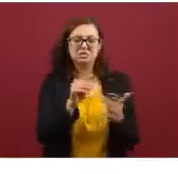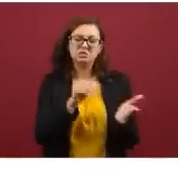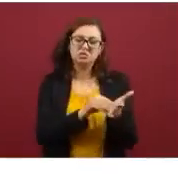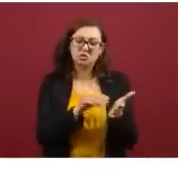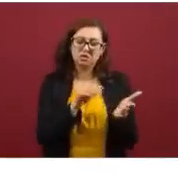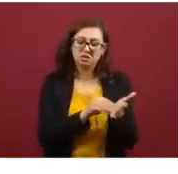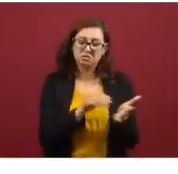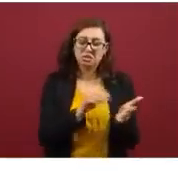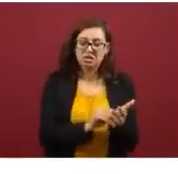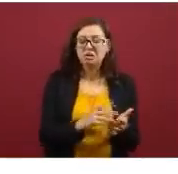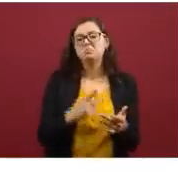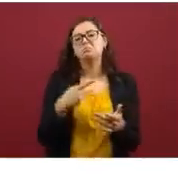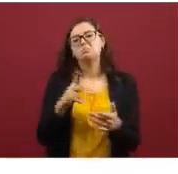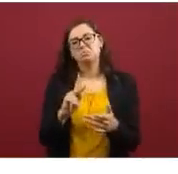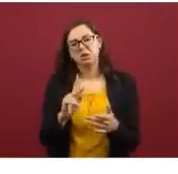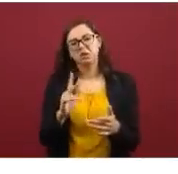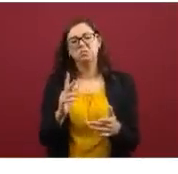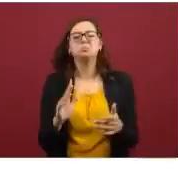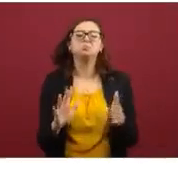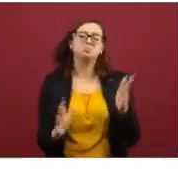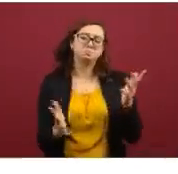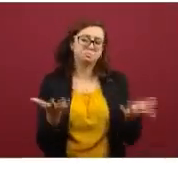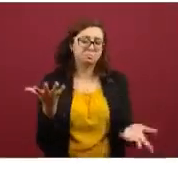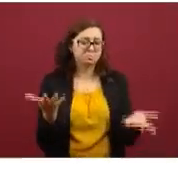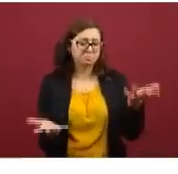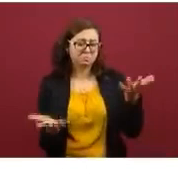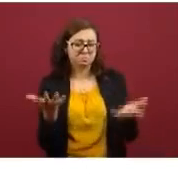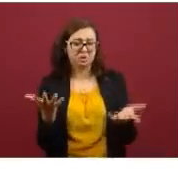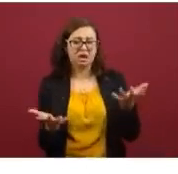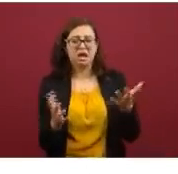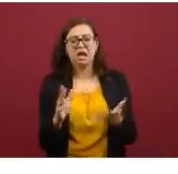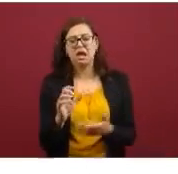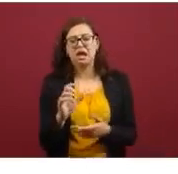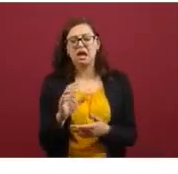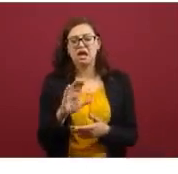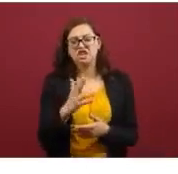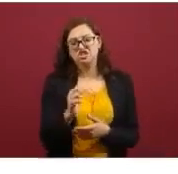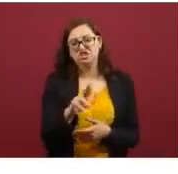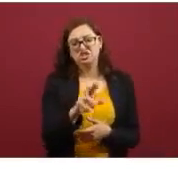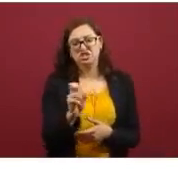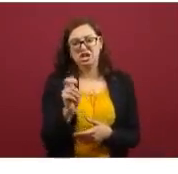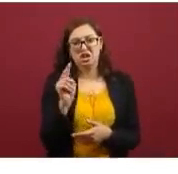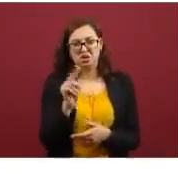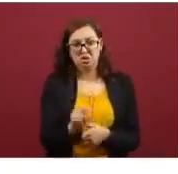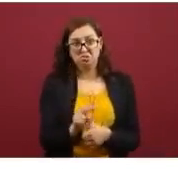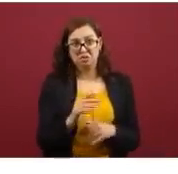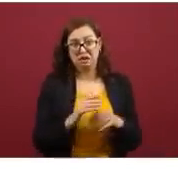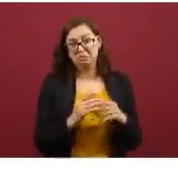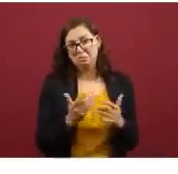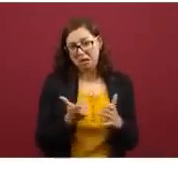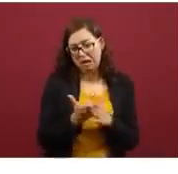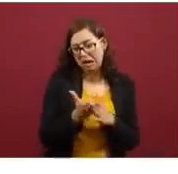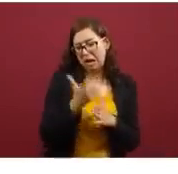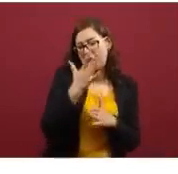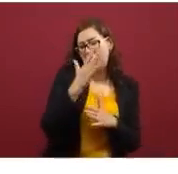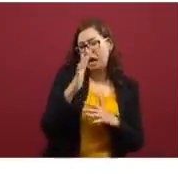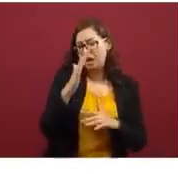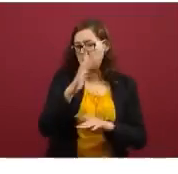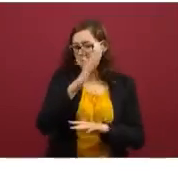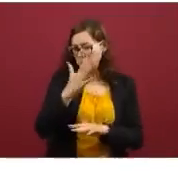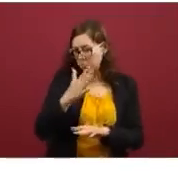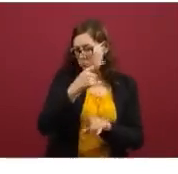precios promedios del país, da un muy buen precio a pesar del margen que tiene. Y de las que están dando